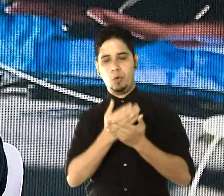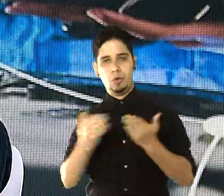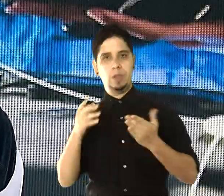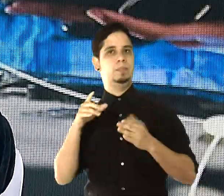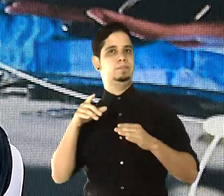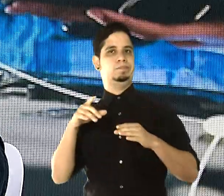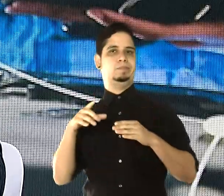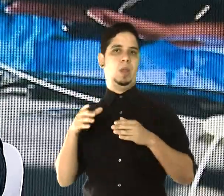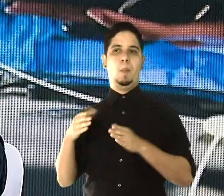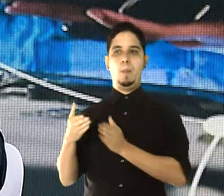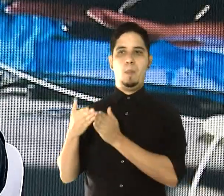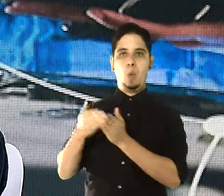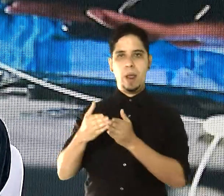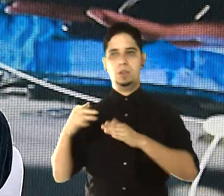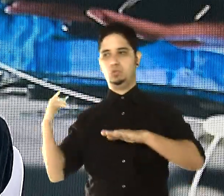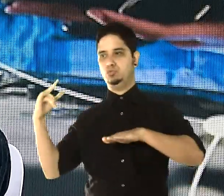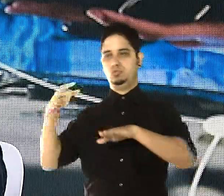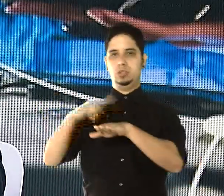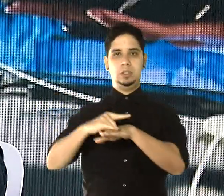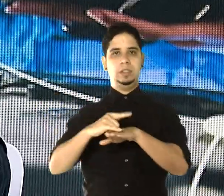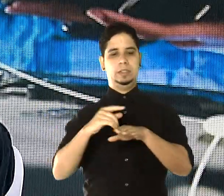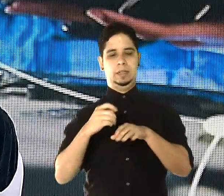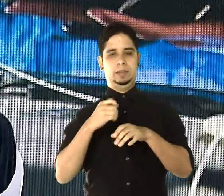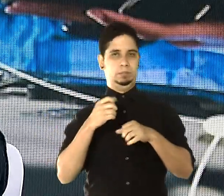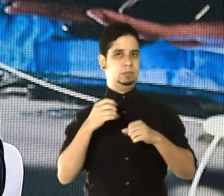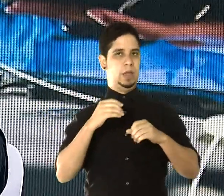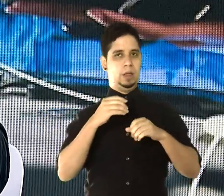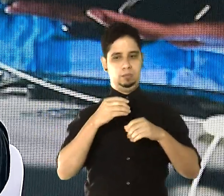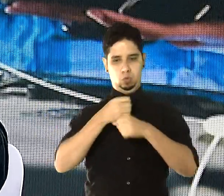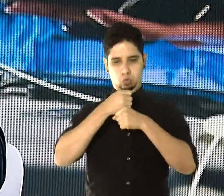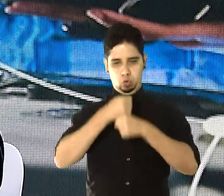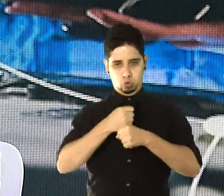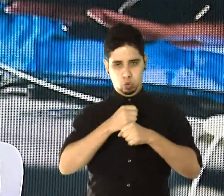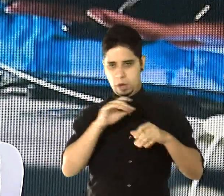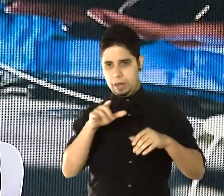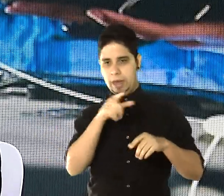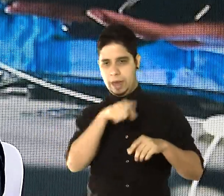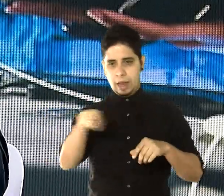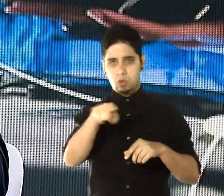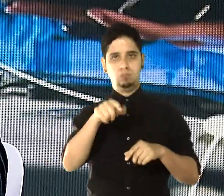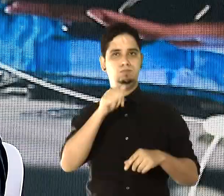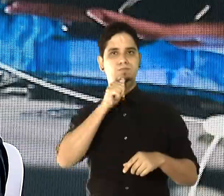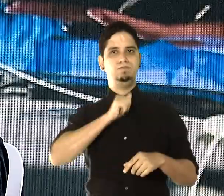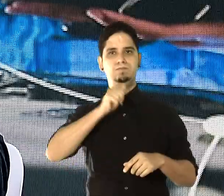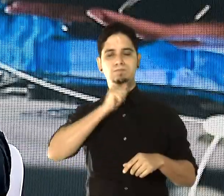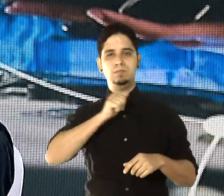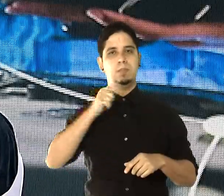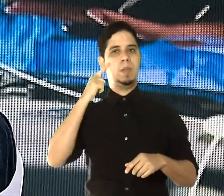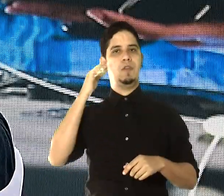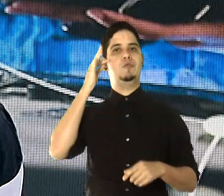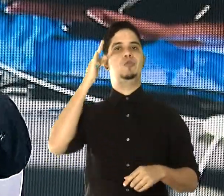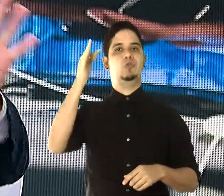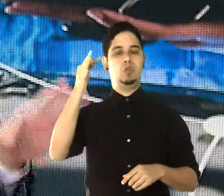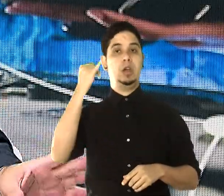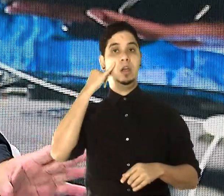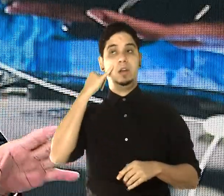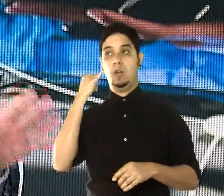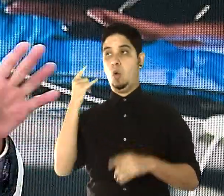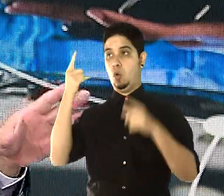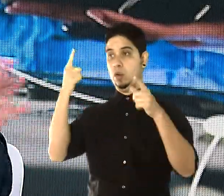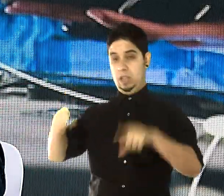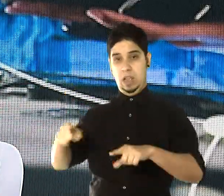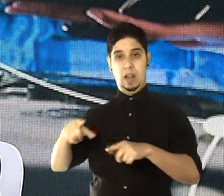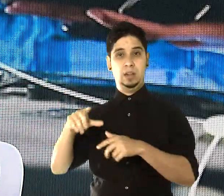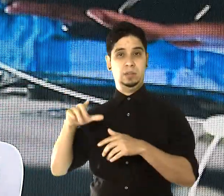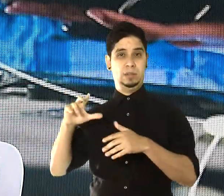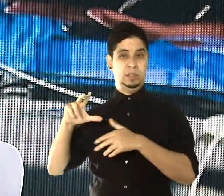aeropuertos, tengan una construcción que sea resistente de cara al futuro cuando vengan otros desastres